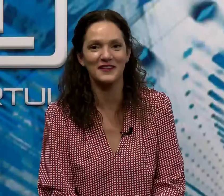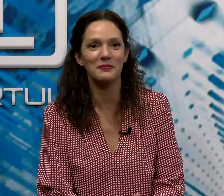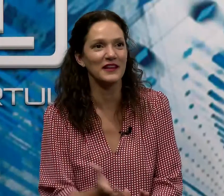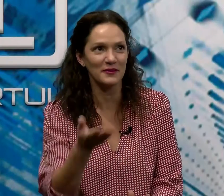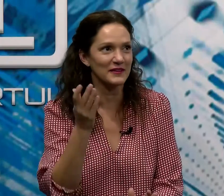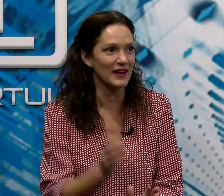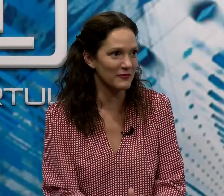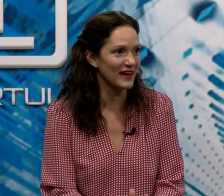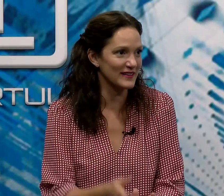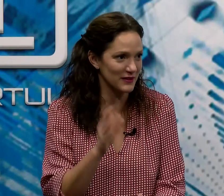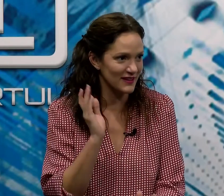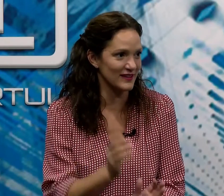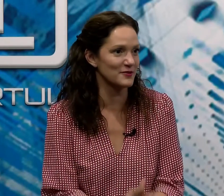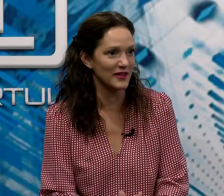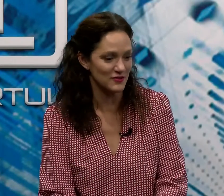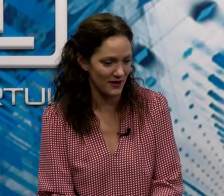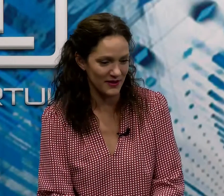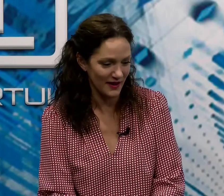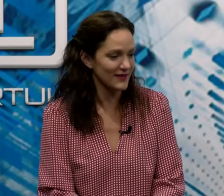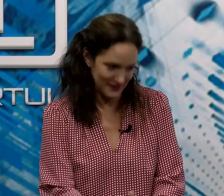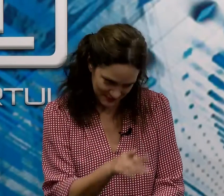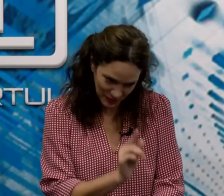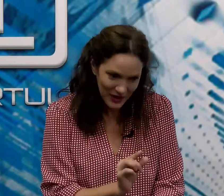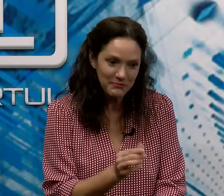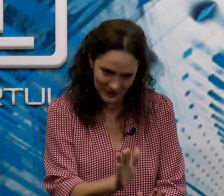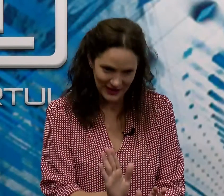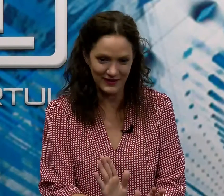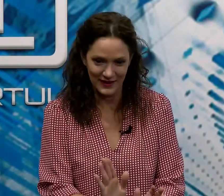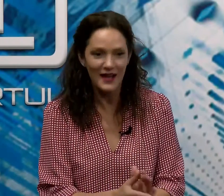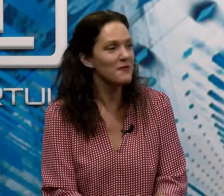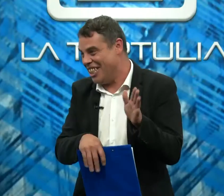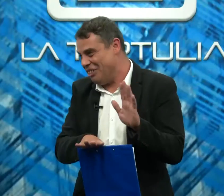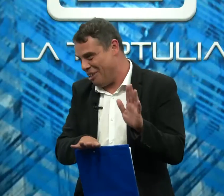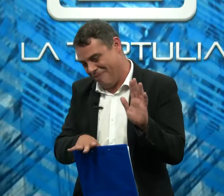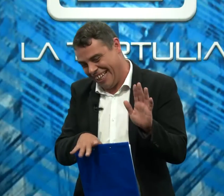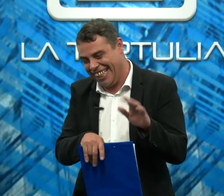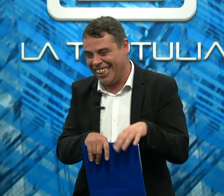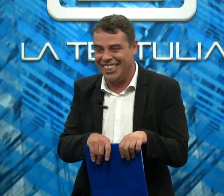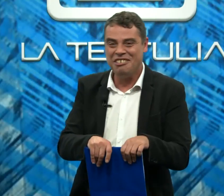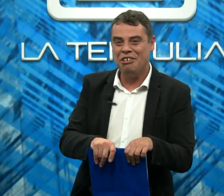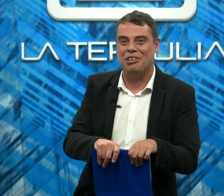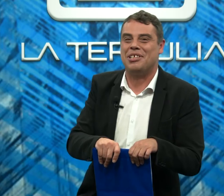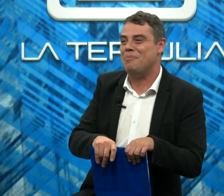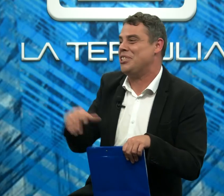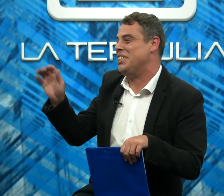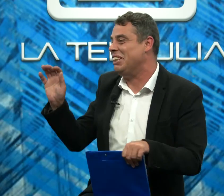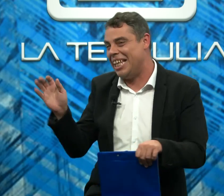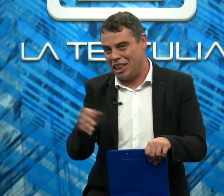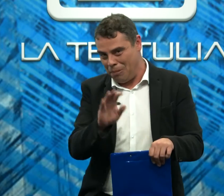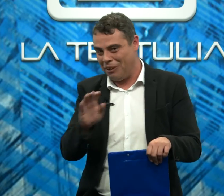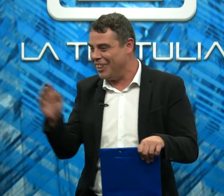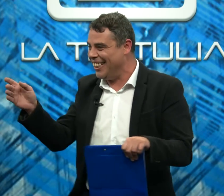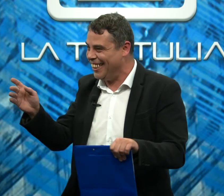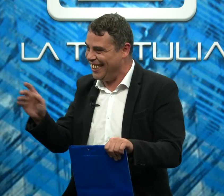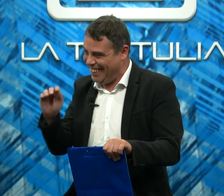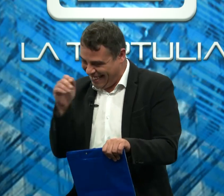sitio, independientemente de las moscas, que también tienen su derecho a la vida. Poca, pero la tienen. Son seres, ¿no? También. Poca, pero la tienen. No sabemos si